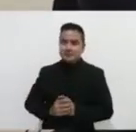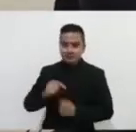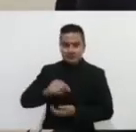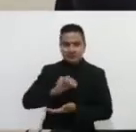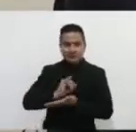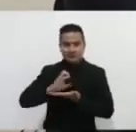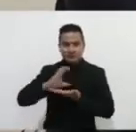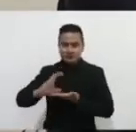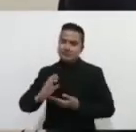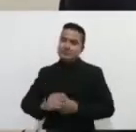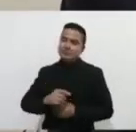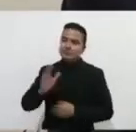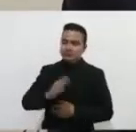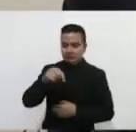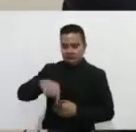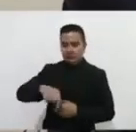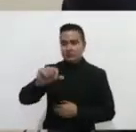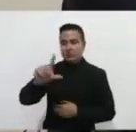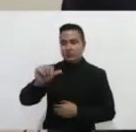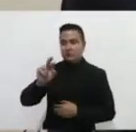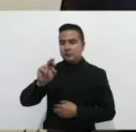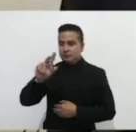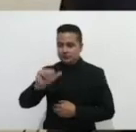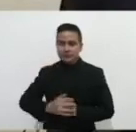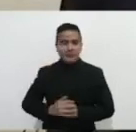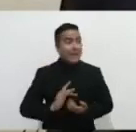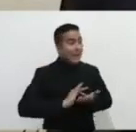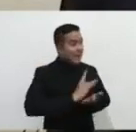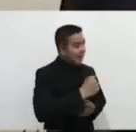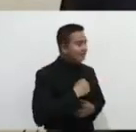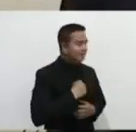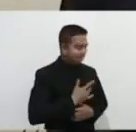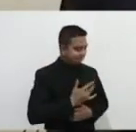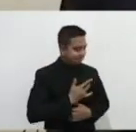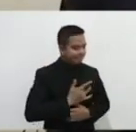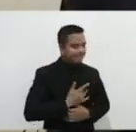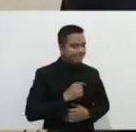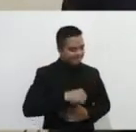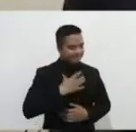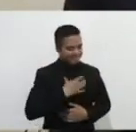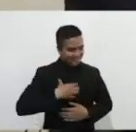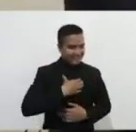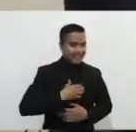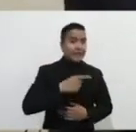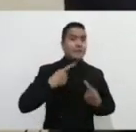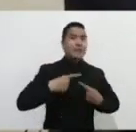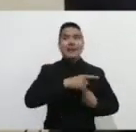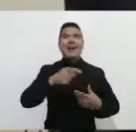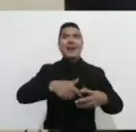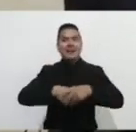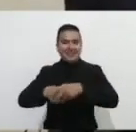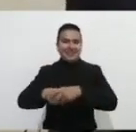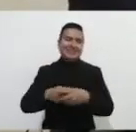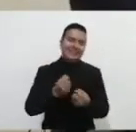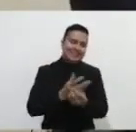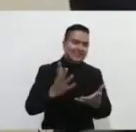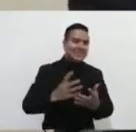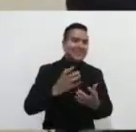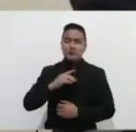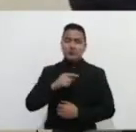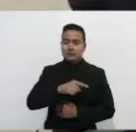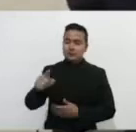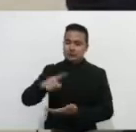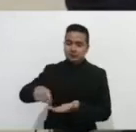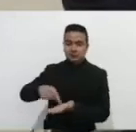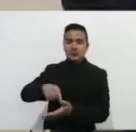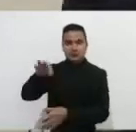televisión del Instituto Electoral. Gracias, Gaby, por la invitación, y para mí es un honor poder platicar con todas las personas. Gracias.